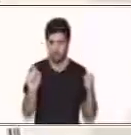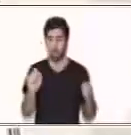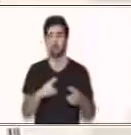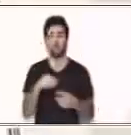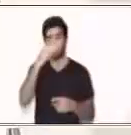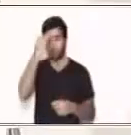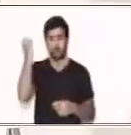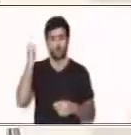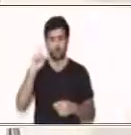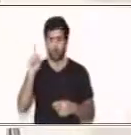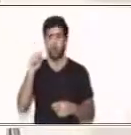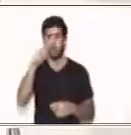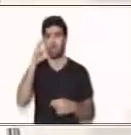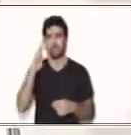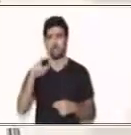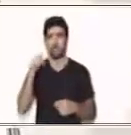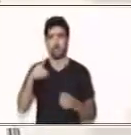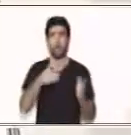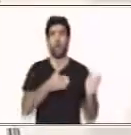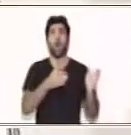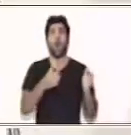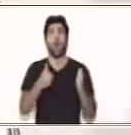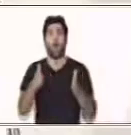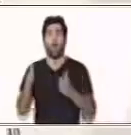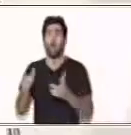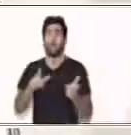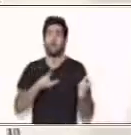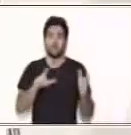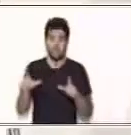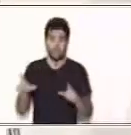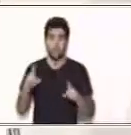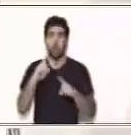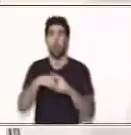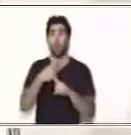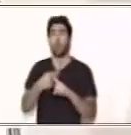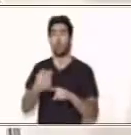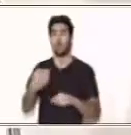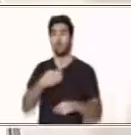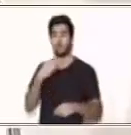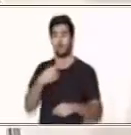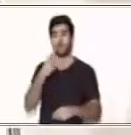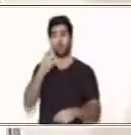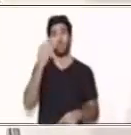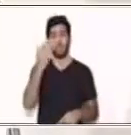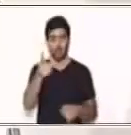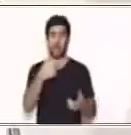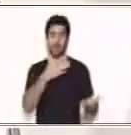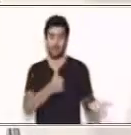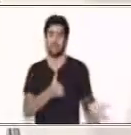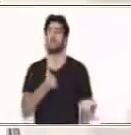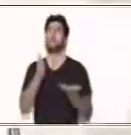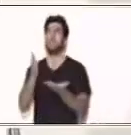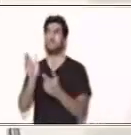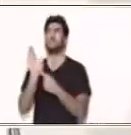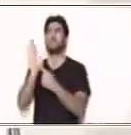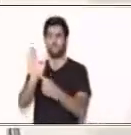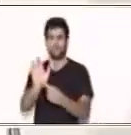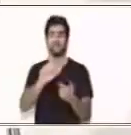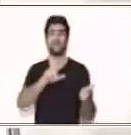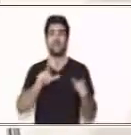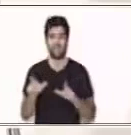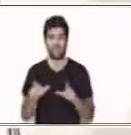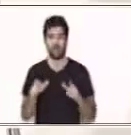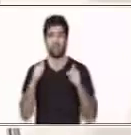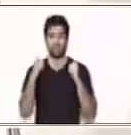para que lo tengas ordenado y en el momento que tu catedrático lo pida, tú puedas entregar todo lo que hemos hecho aquí en el